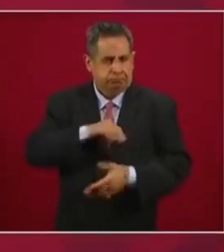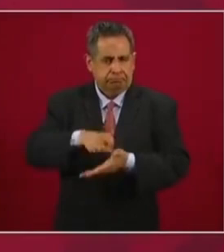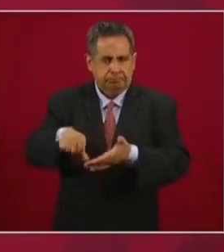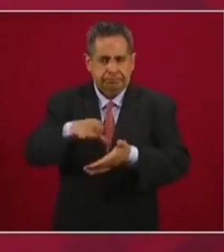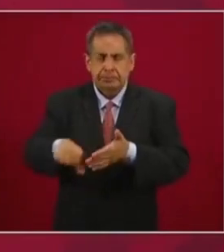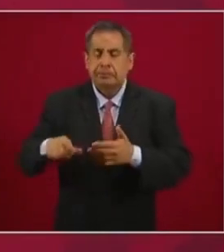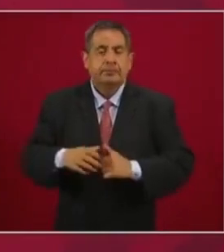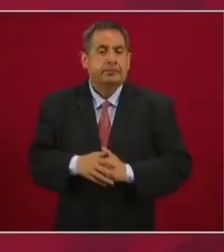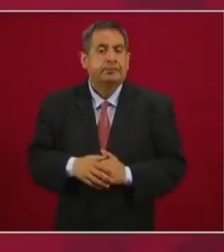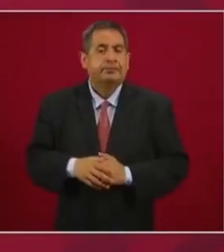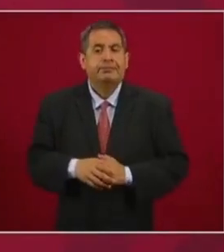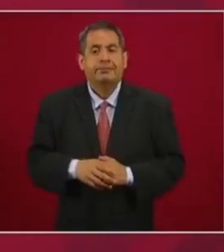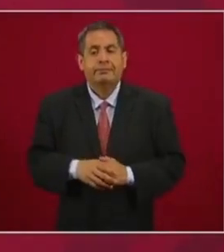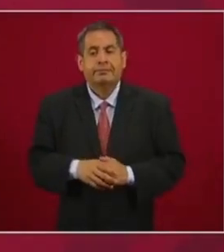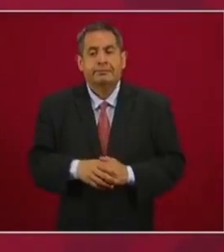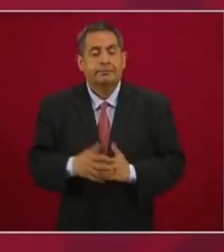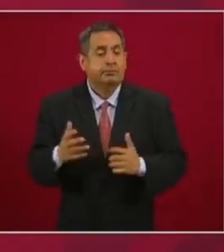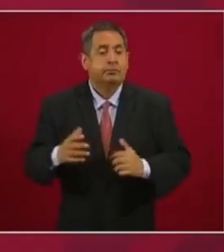se cierra.